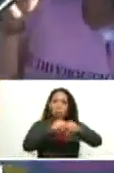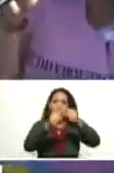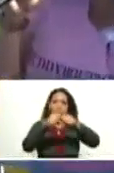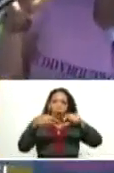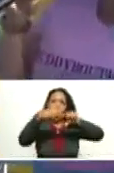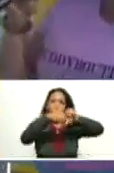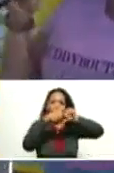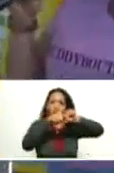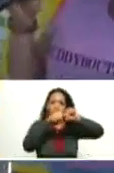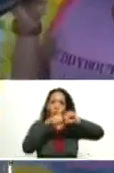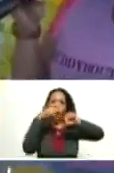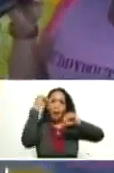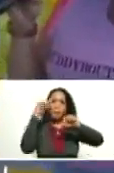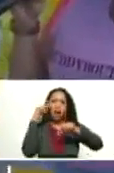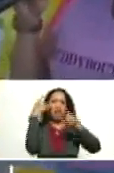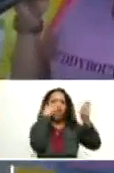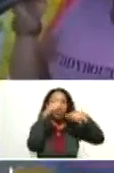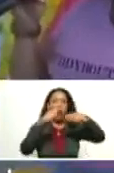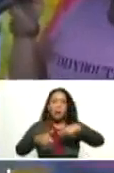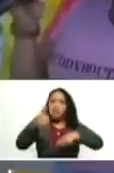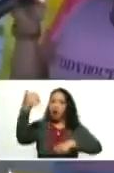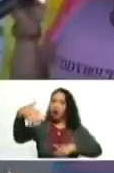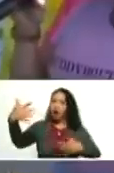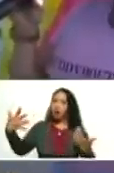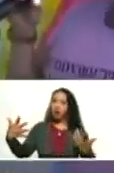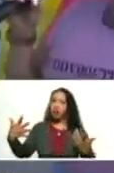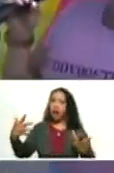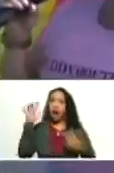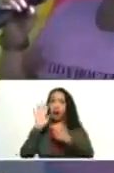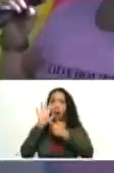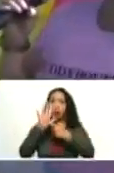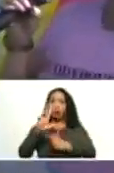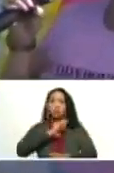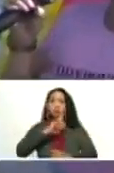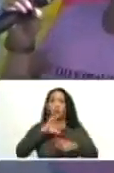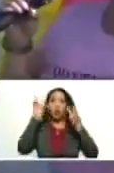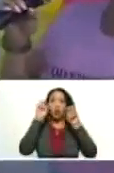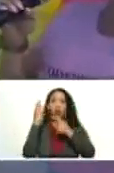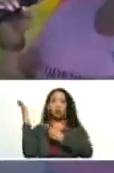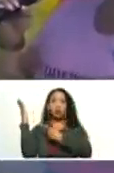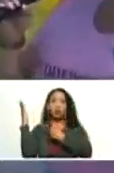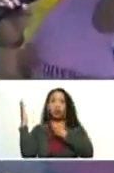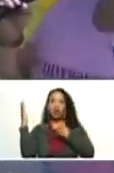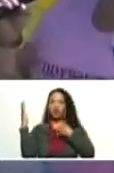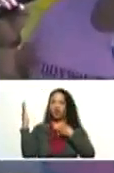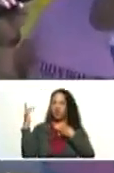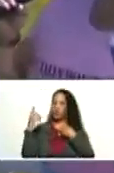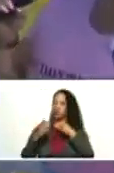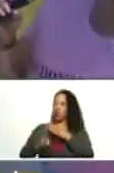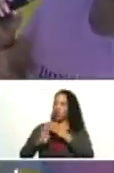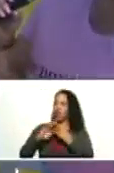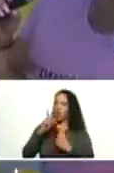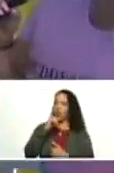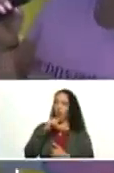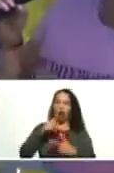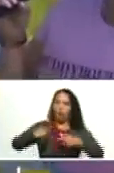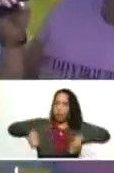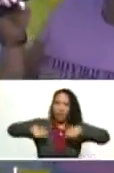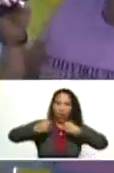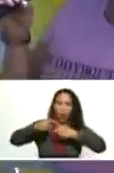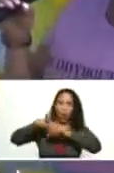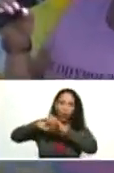esté, más se vende y más caro. ¿Verdad? Aquí está la moda, mira. Yo no aparecí todavía con un pantalón así.